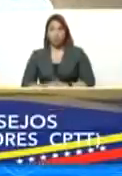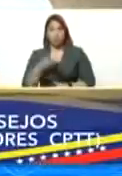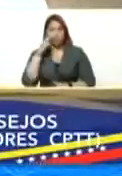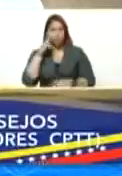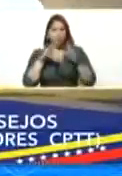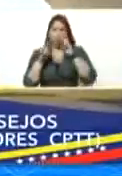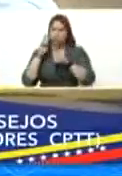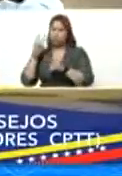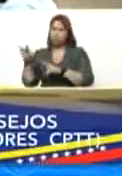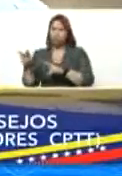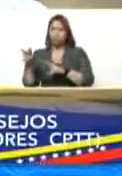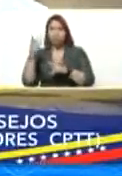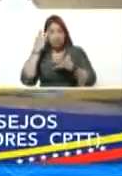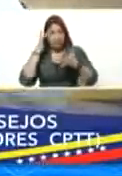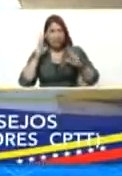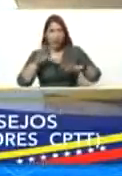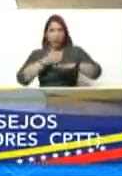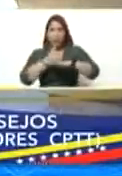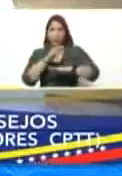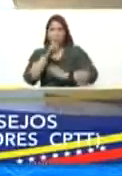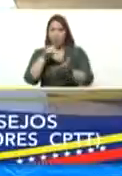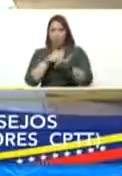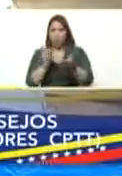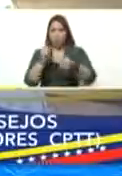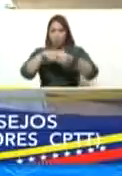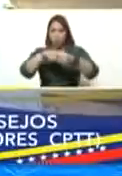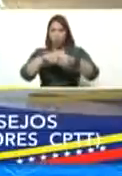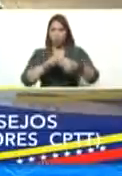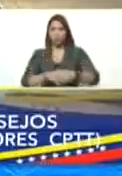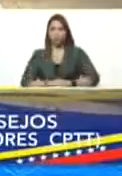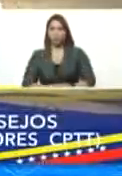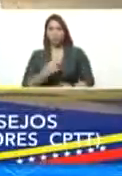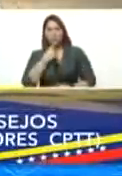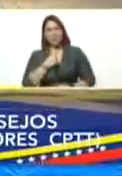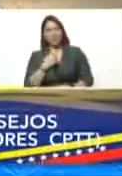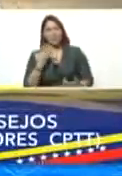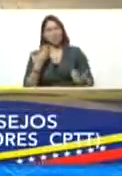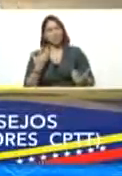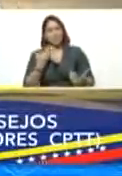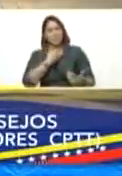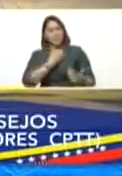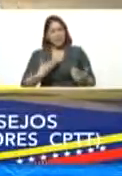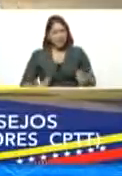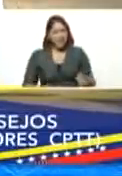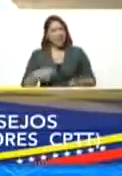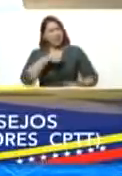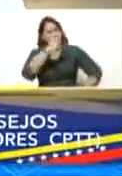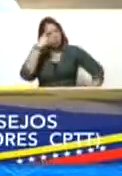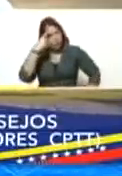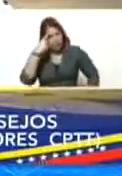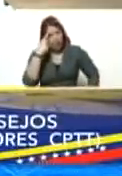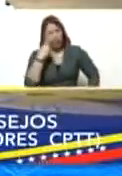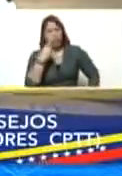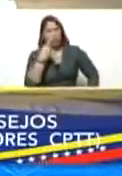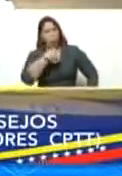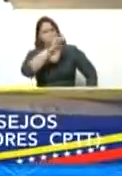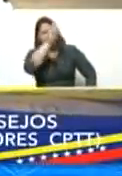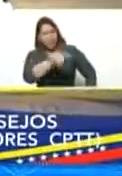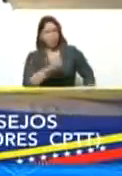Torrealba, está creo que en la dirección nacional, me decía: oye, presidente, ¿sabes que X persona,